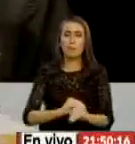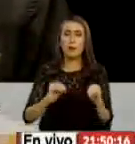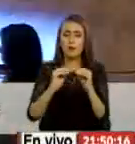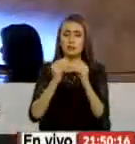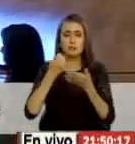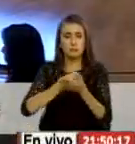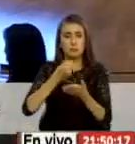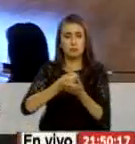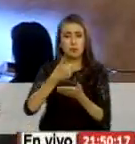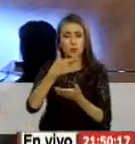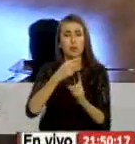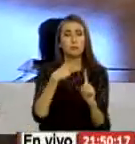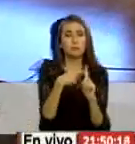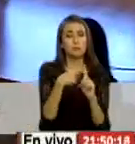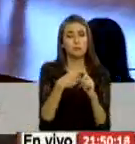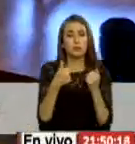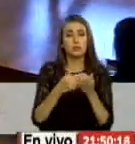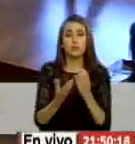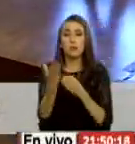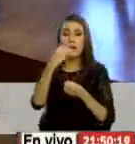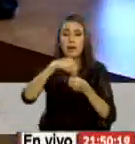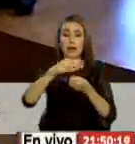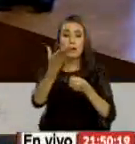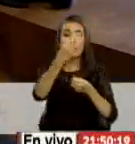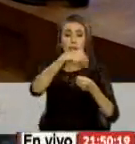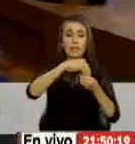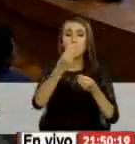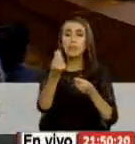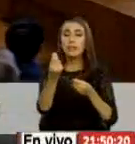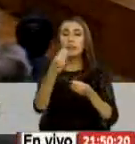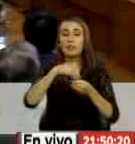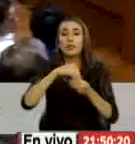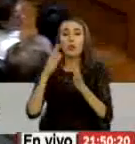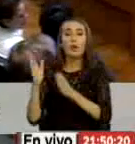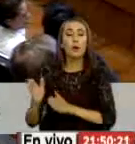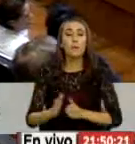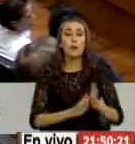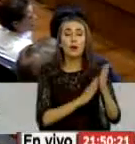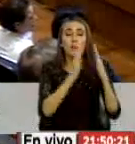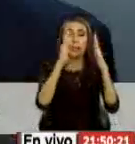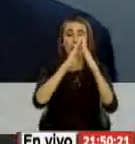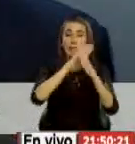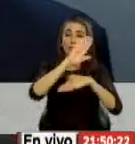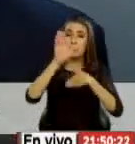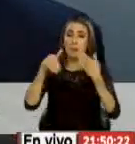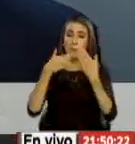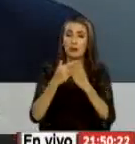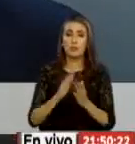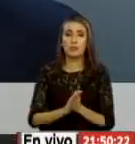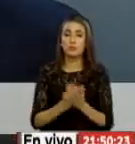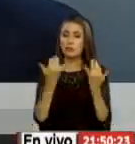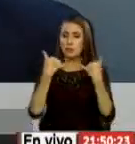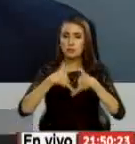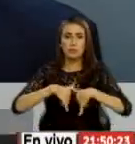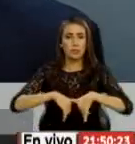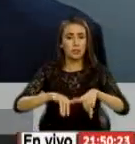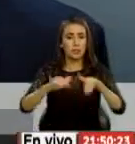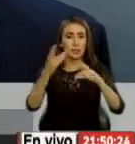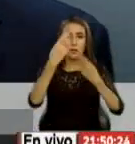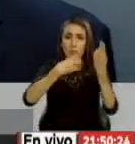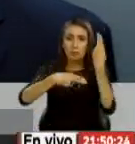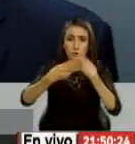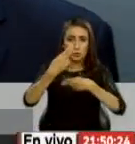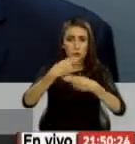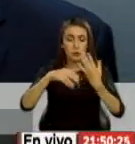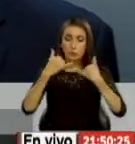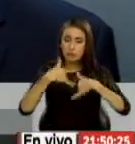una buena compra. El dinero que se obtenga será un aporte para el servicio del plan gubernamental Casa para Todos. Vamos a seguir en esta subasta hasta lograr el